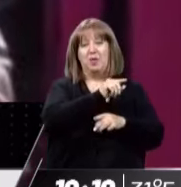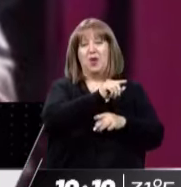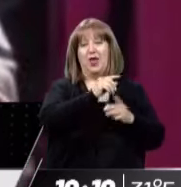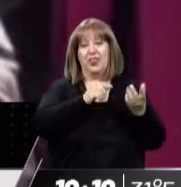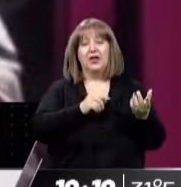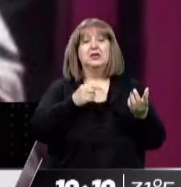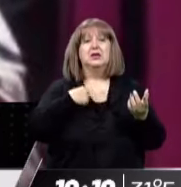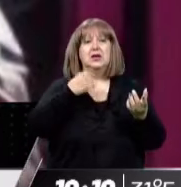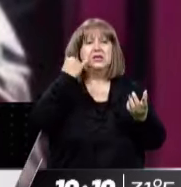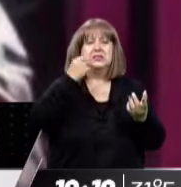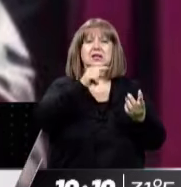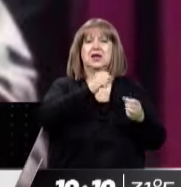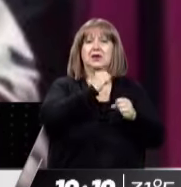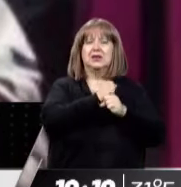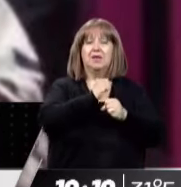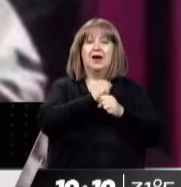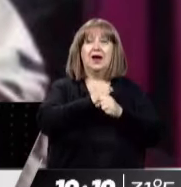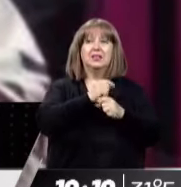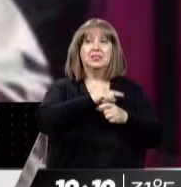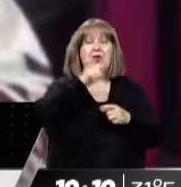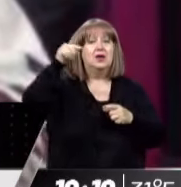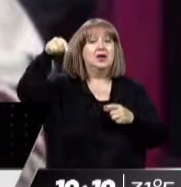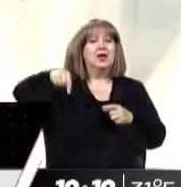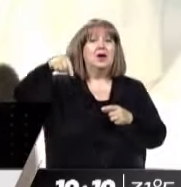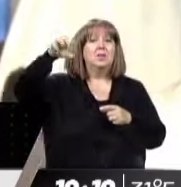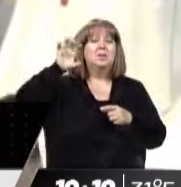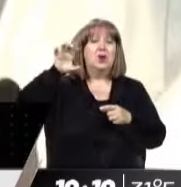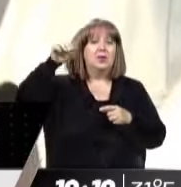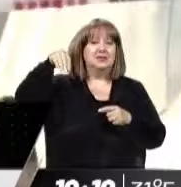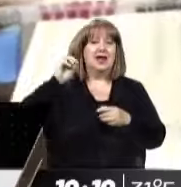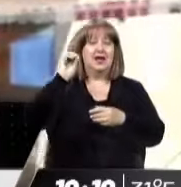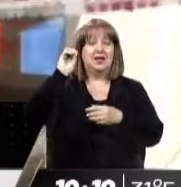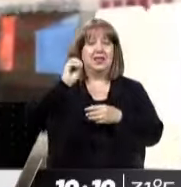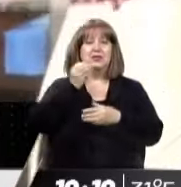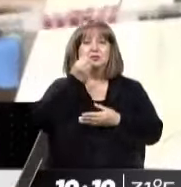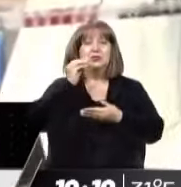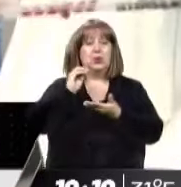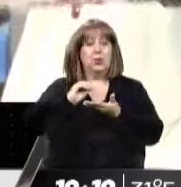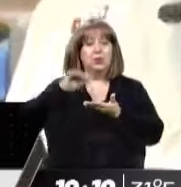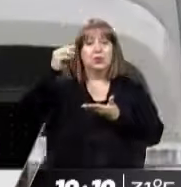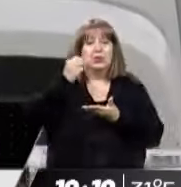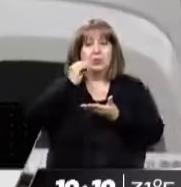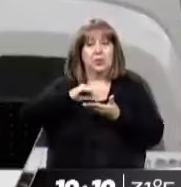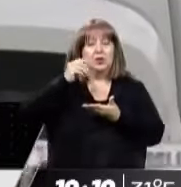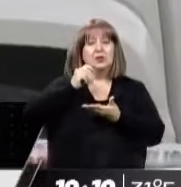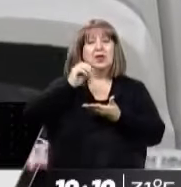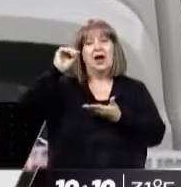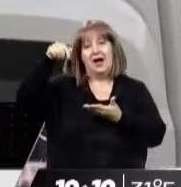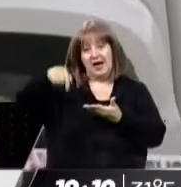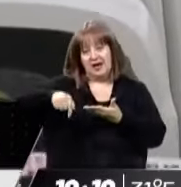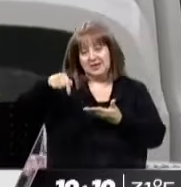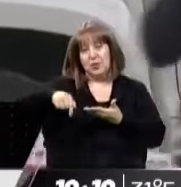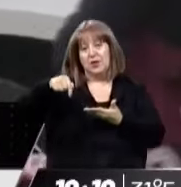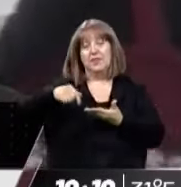en un trabajo que se llevó adelante de forma en conjunto, junto con la policía de Mendoza, la Fiscalía